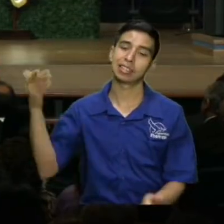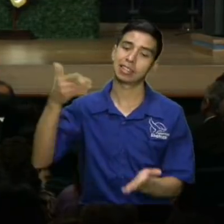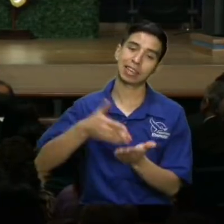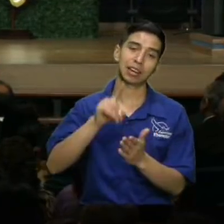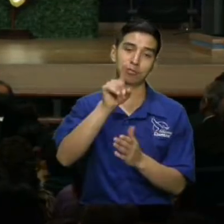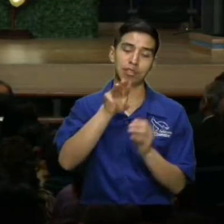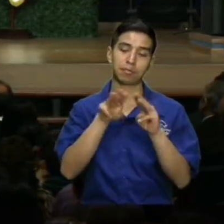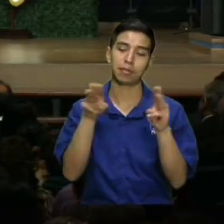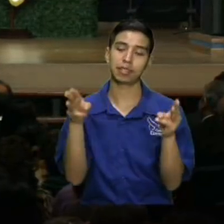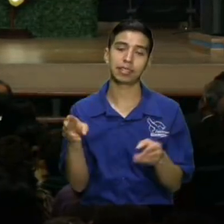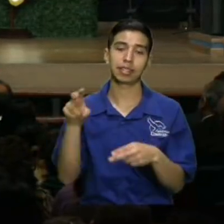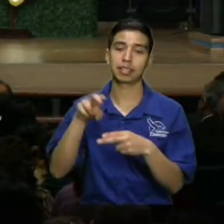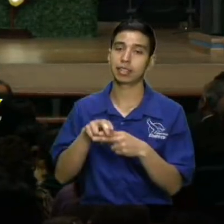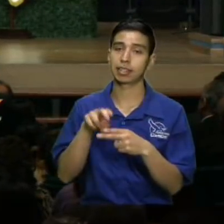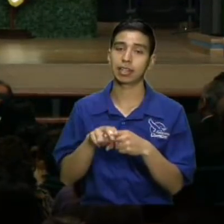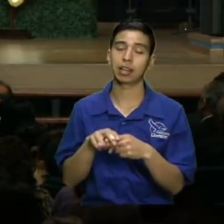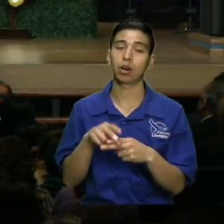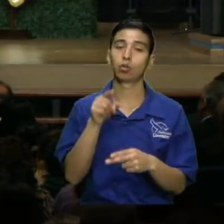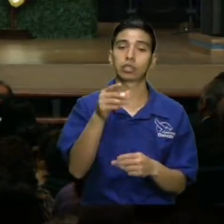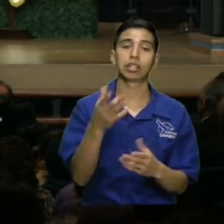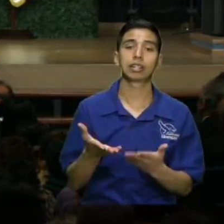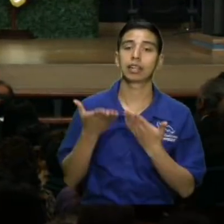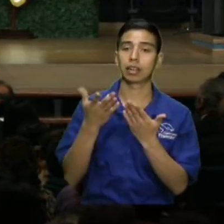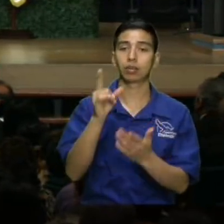y a usted le van a dar dos limpios.